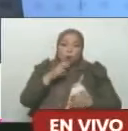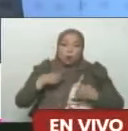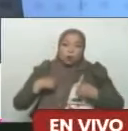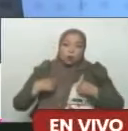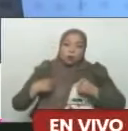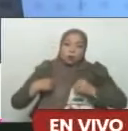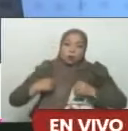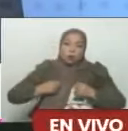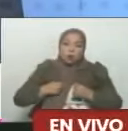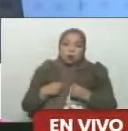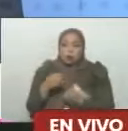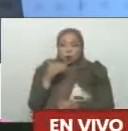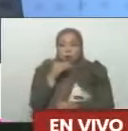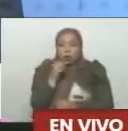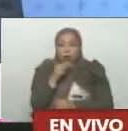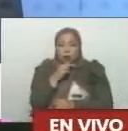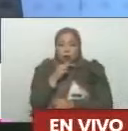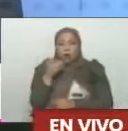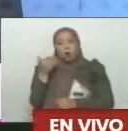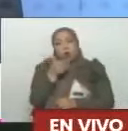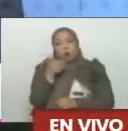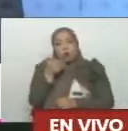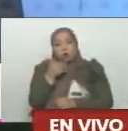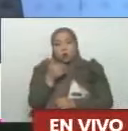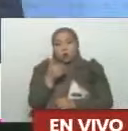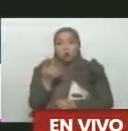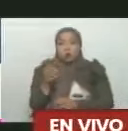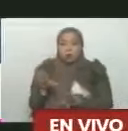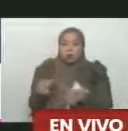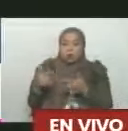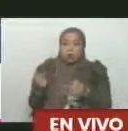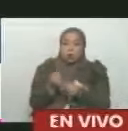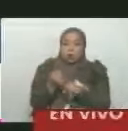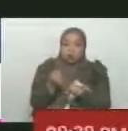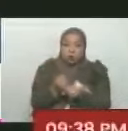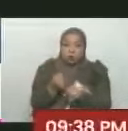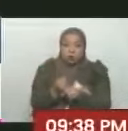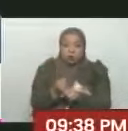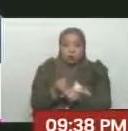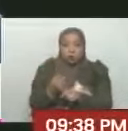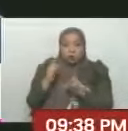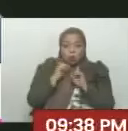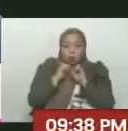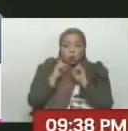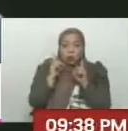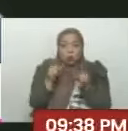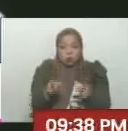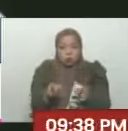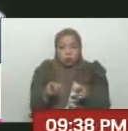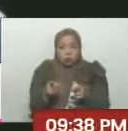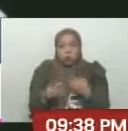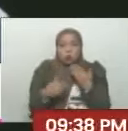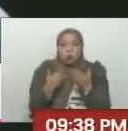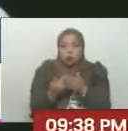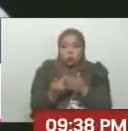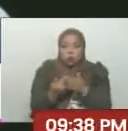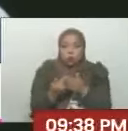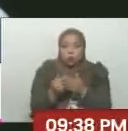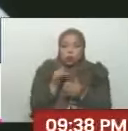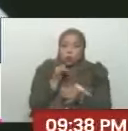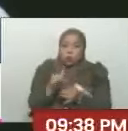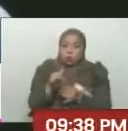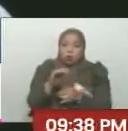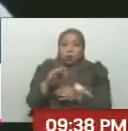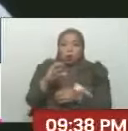una carta donde me solicita el arreglo de la carretera que va rumbo